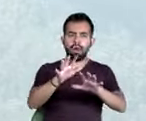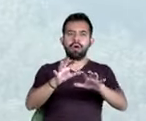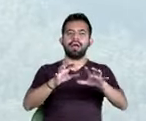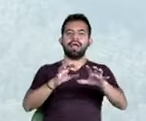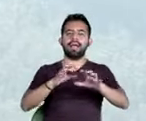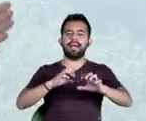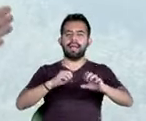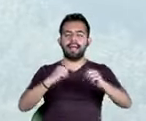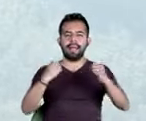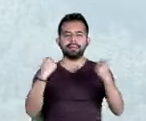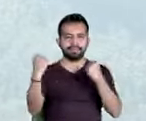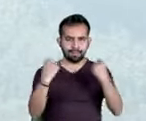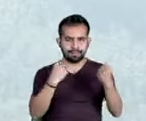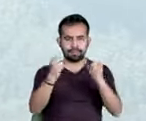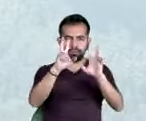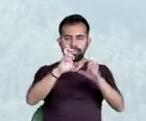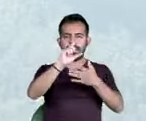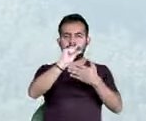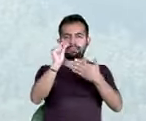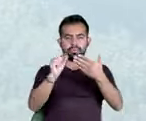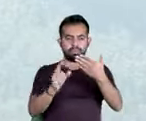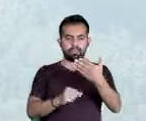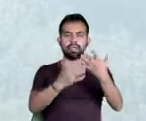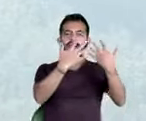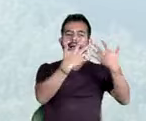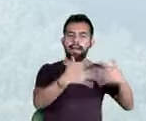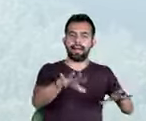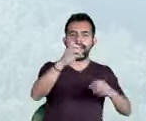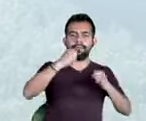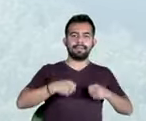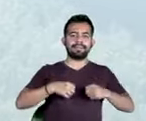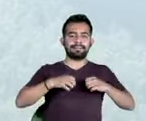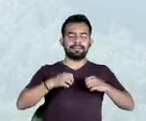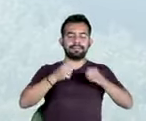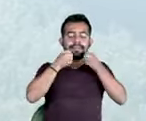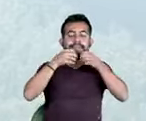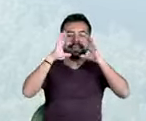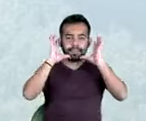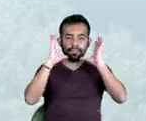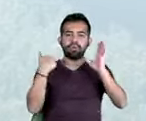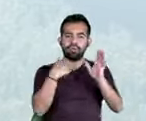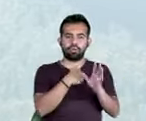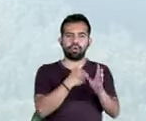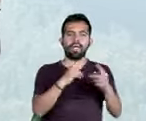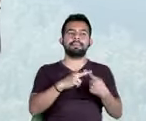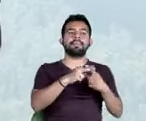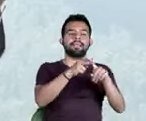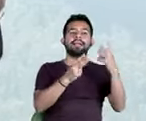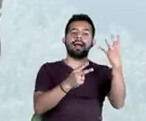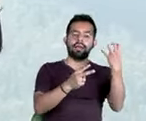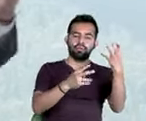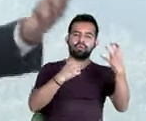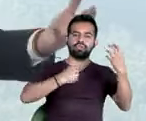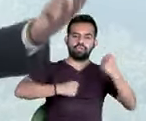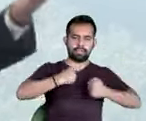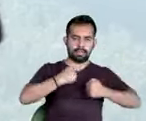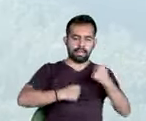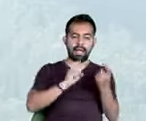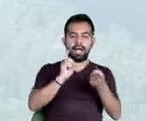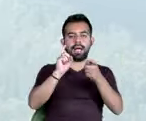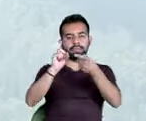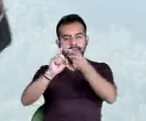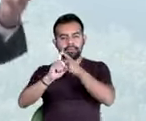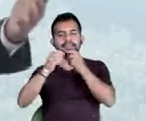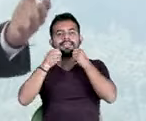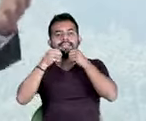presupuestarios empiezan en enero, terminan en diciembre, nosotros estamos asumiendo el 14 de mayo, por lo tanto hay un presupuesto que está